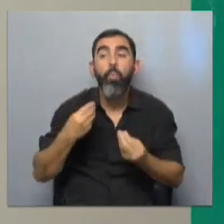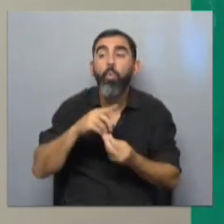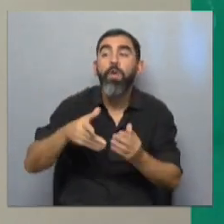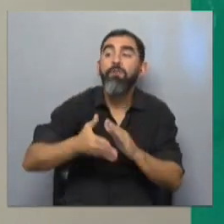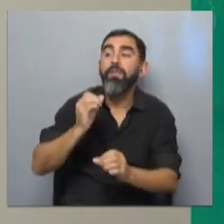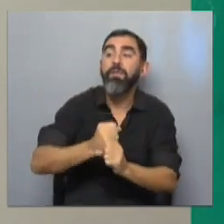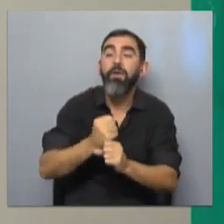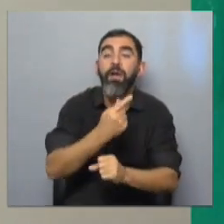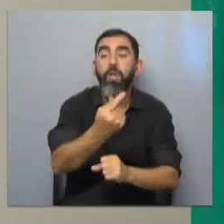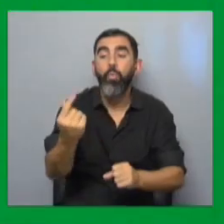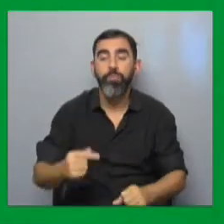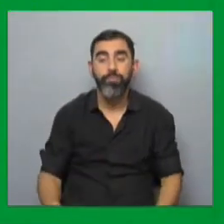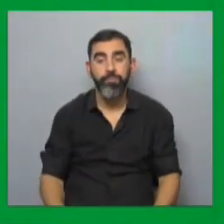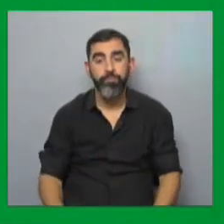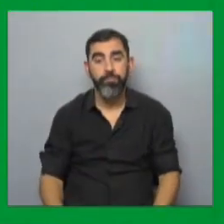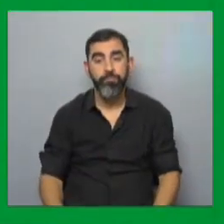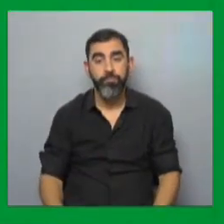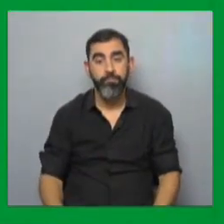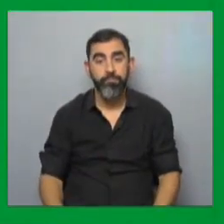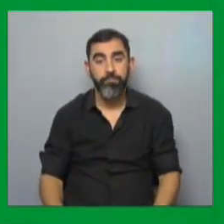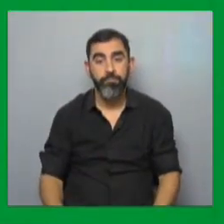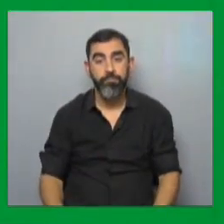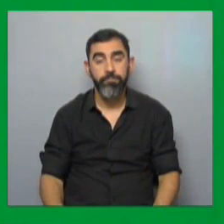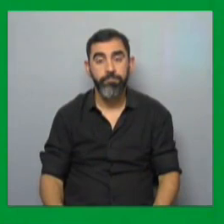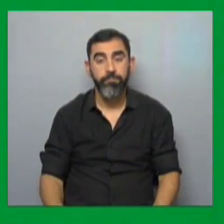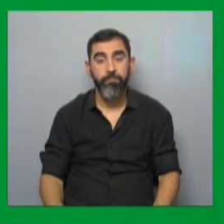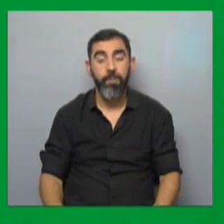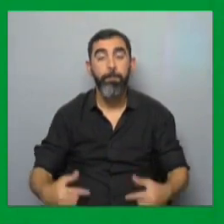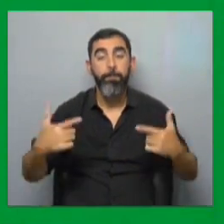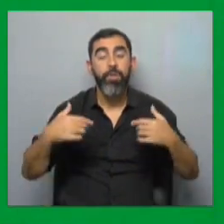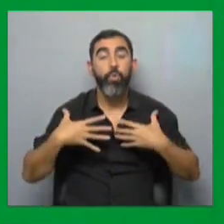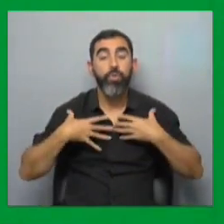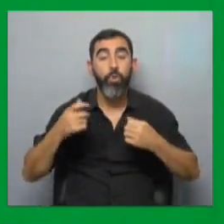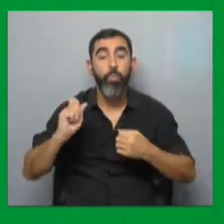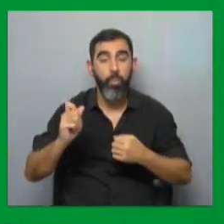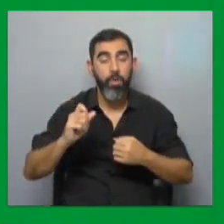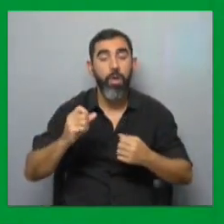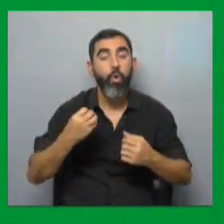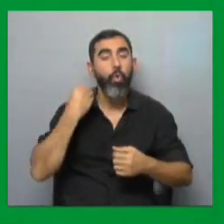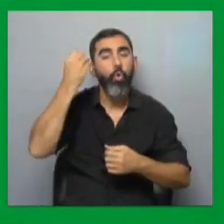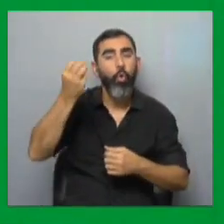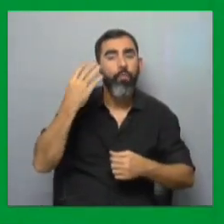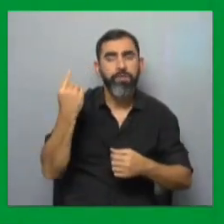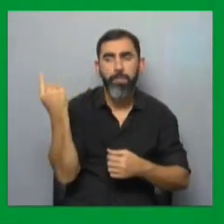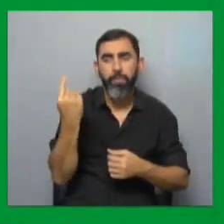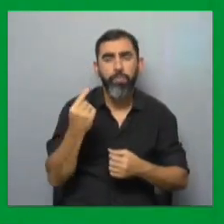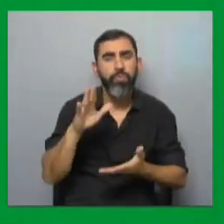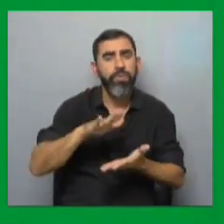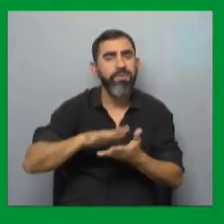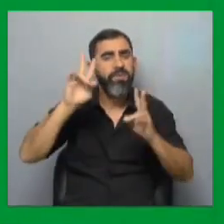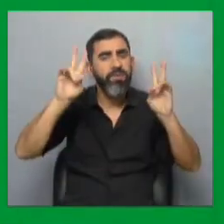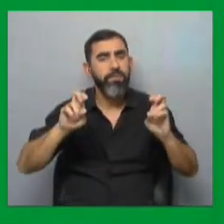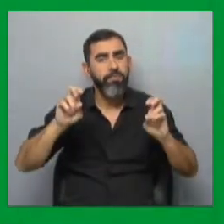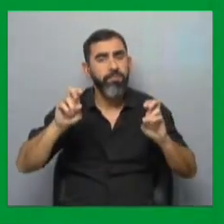esos colegas. Seguimos en tema porque justamente en el Ministerio de Salud Pública hubo una conferencia hace minutos sobre este tema con